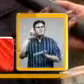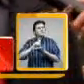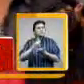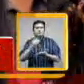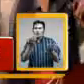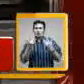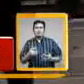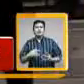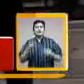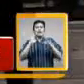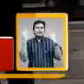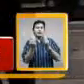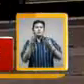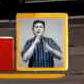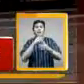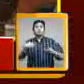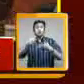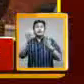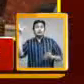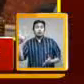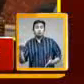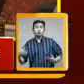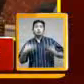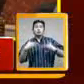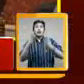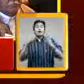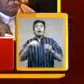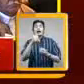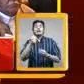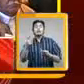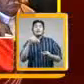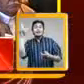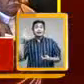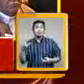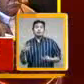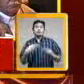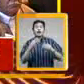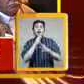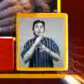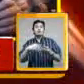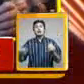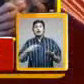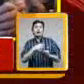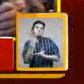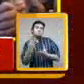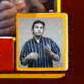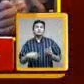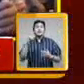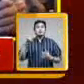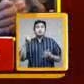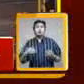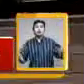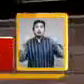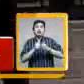muy difícil. En estas asambleas se ratificó que este lunes se lleva a cabo la gran asamblea general del municipio para debatir este tema, por supuesto,